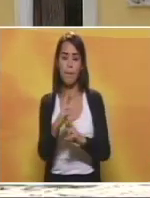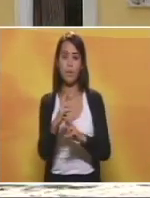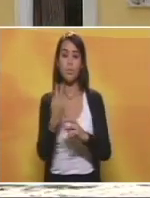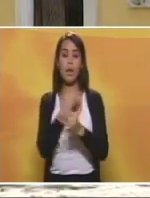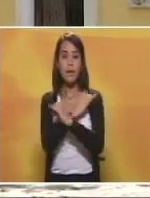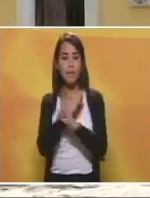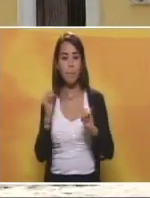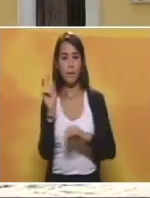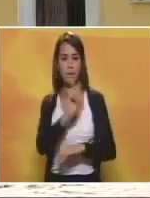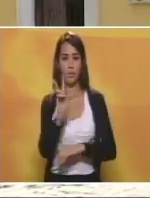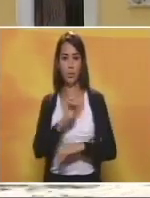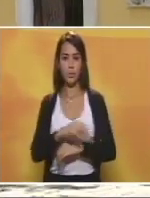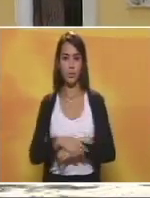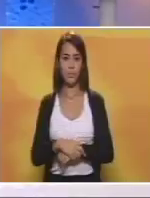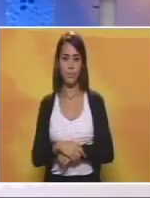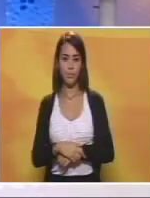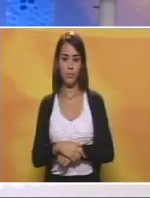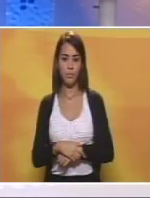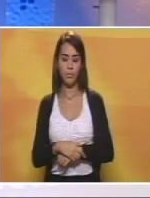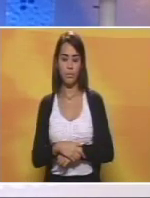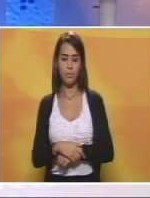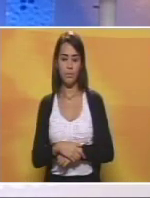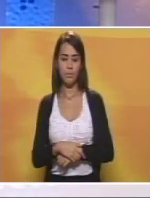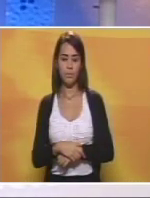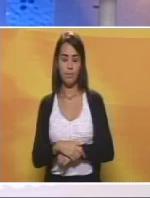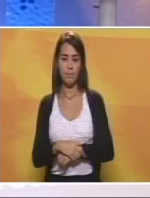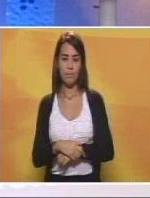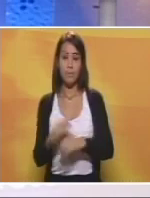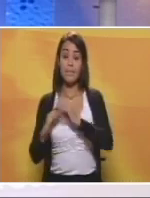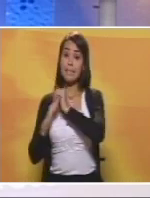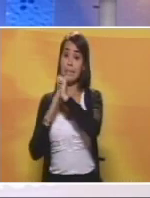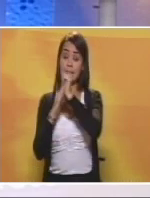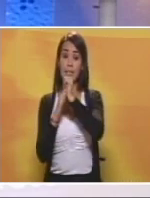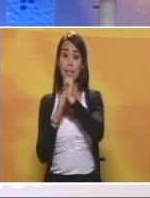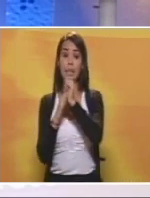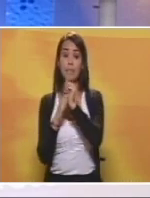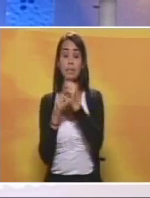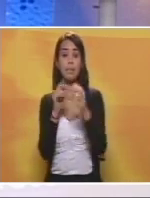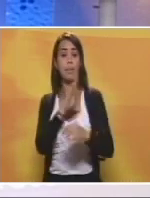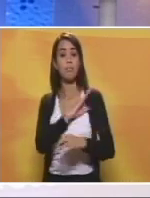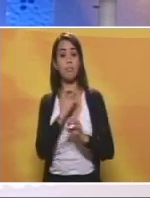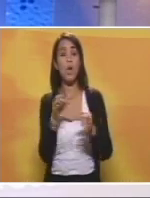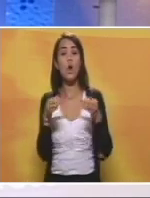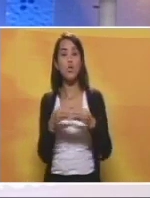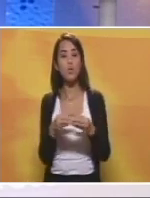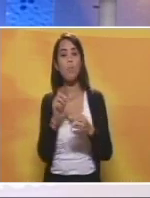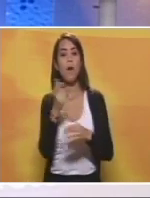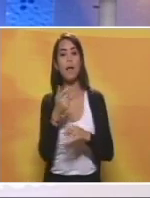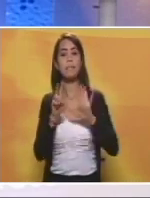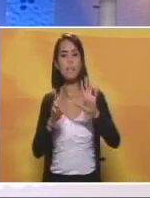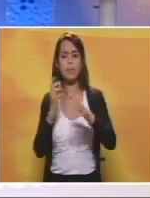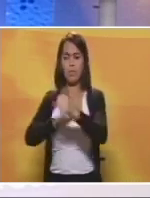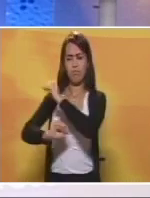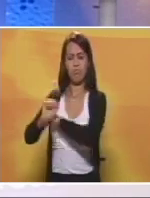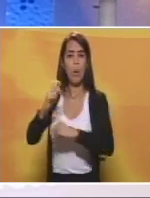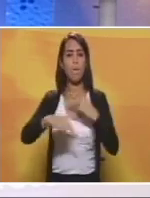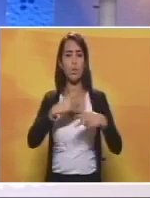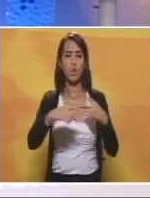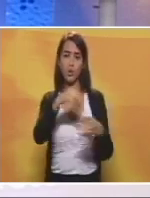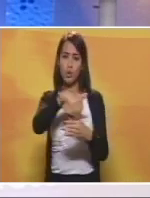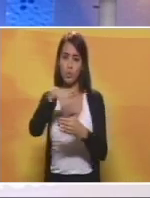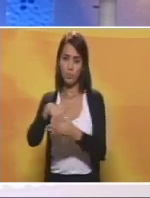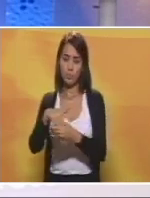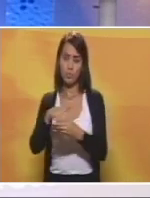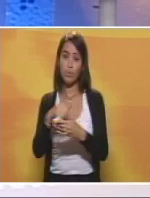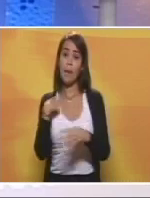la soberanía venezolana líderes de las naciones pertenecientes al g7 rechazaron el proceso electoral venezolano en el que